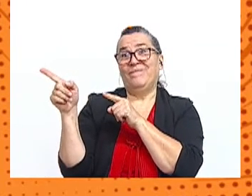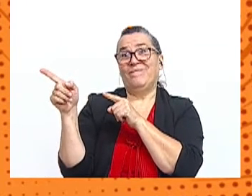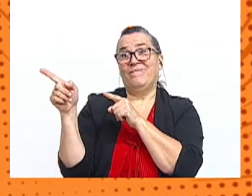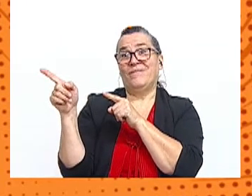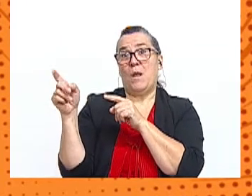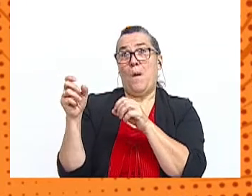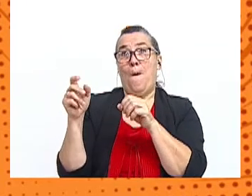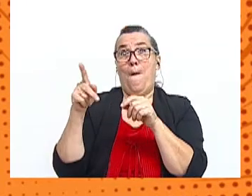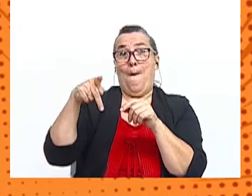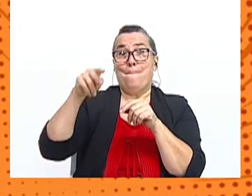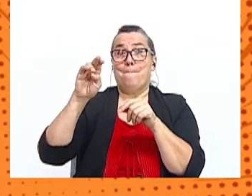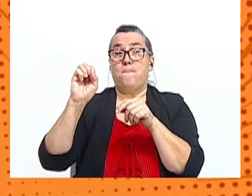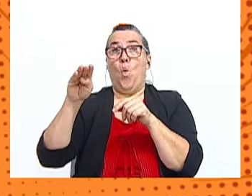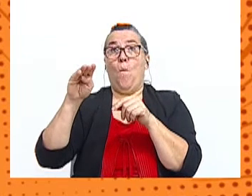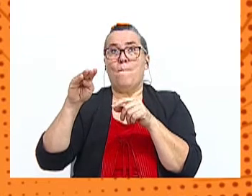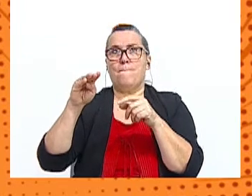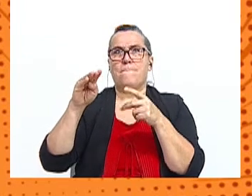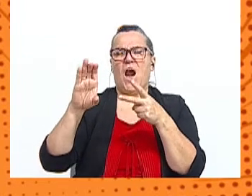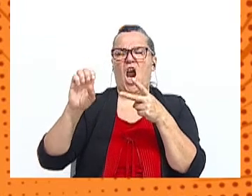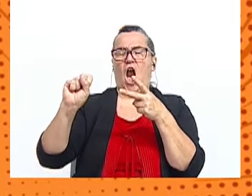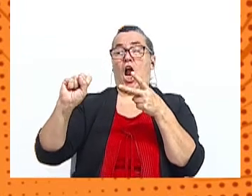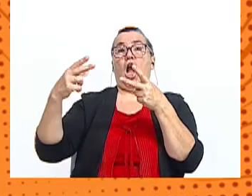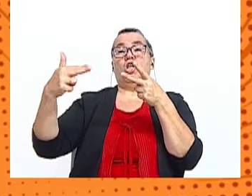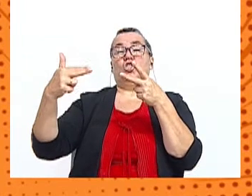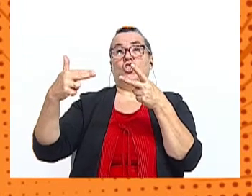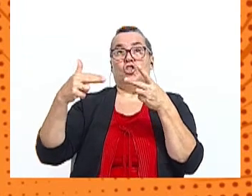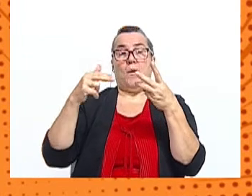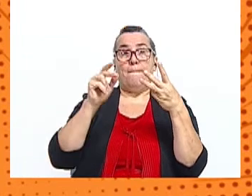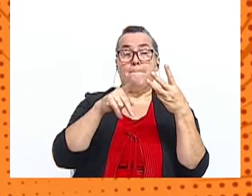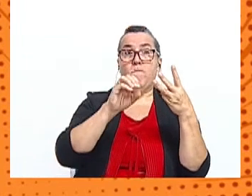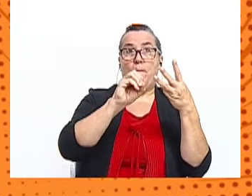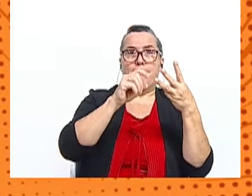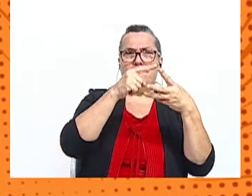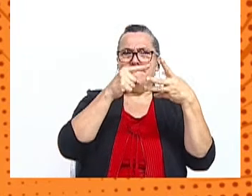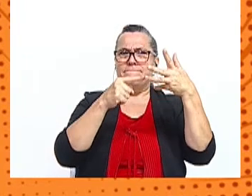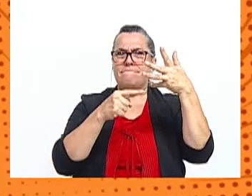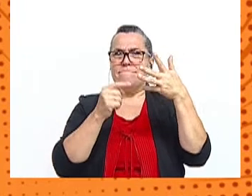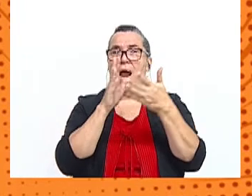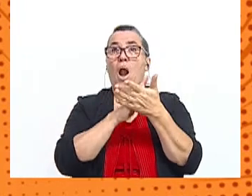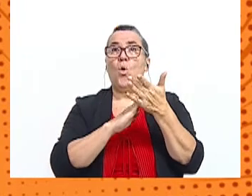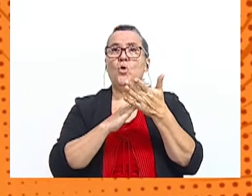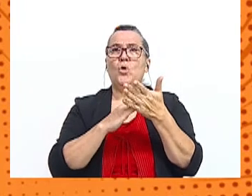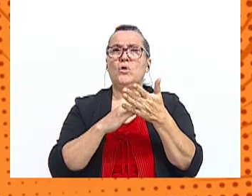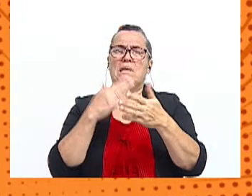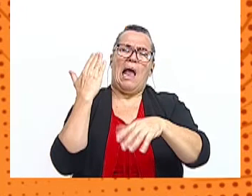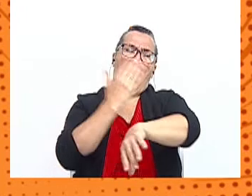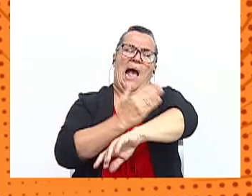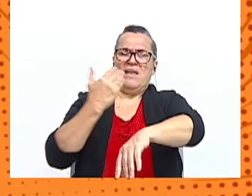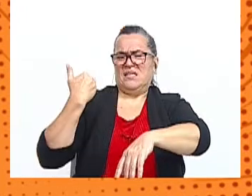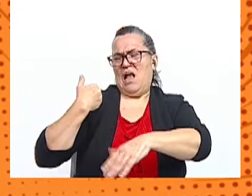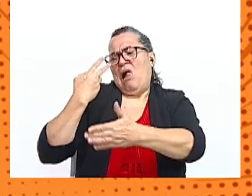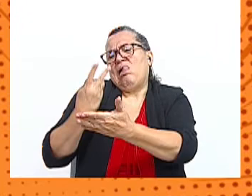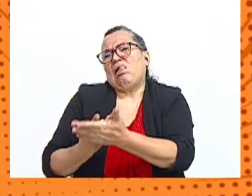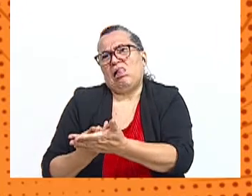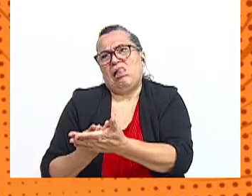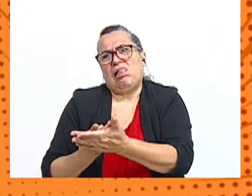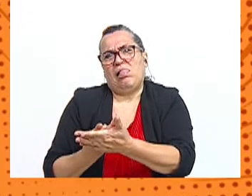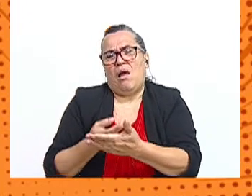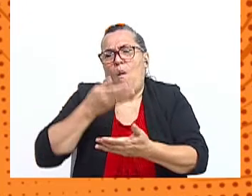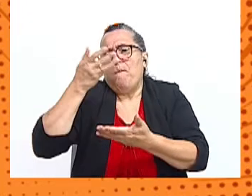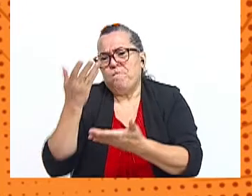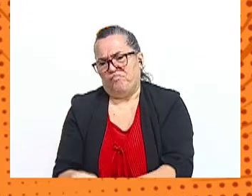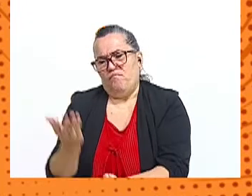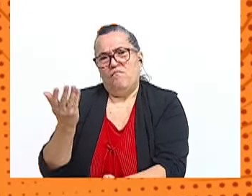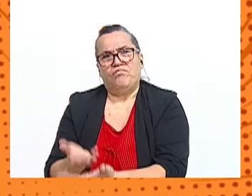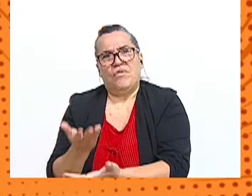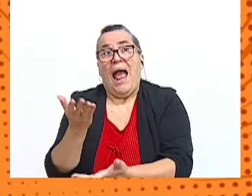¡pum! Crash, pop. Cuando algún personaje se golpea, cuando se cae algún elemento,